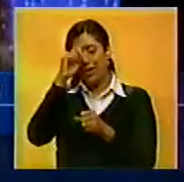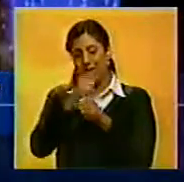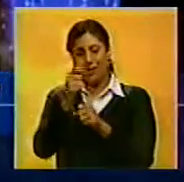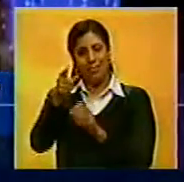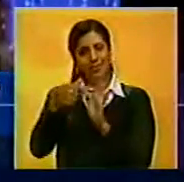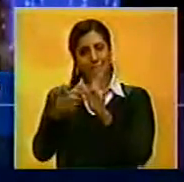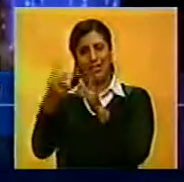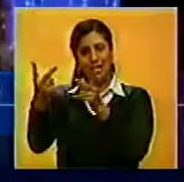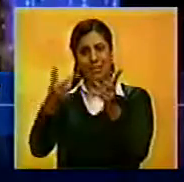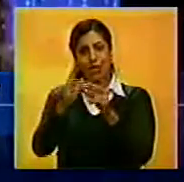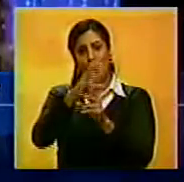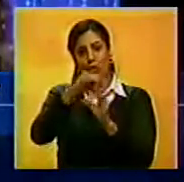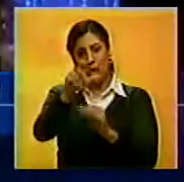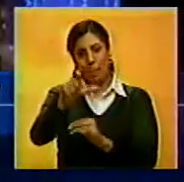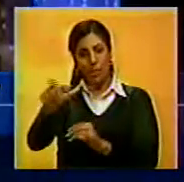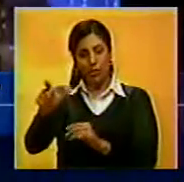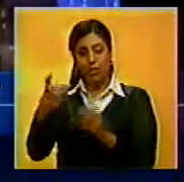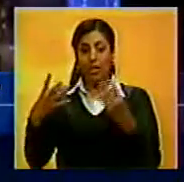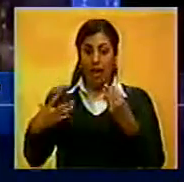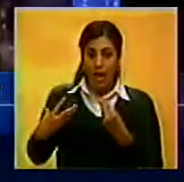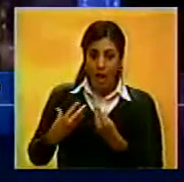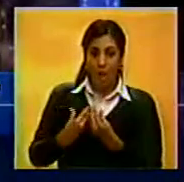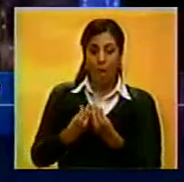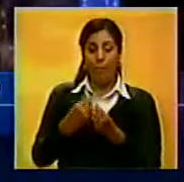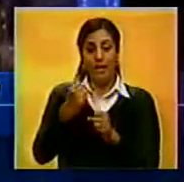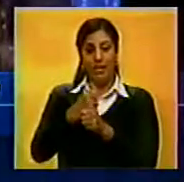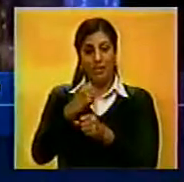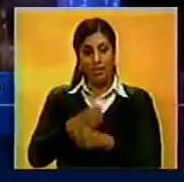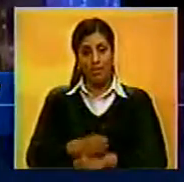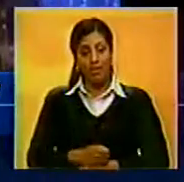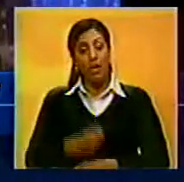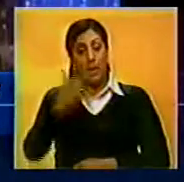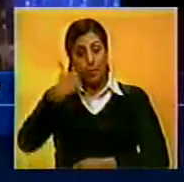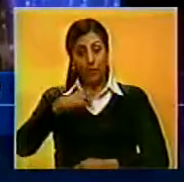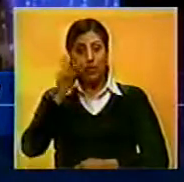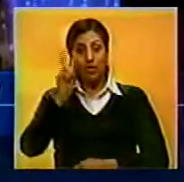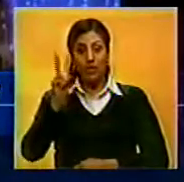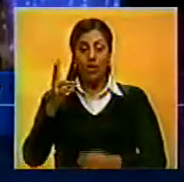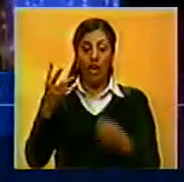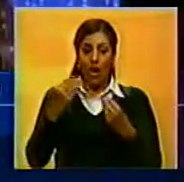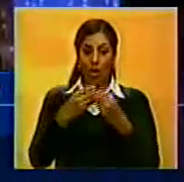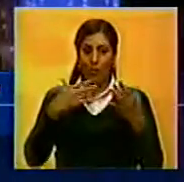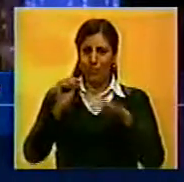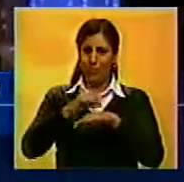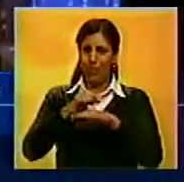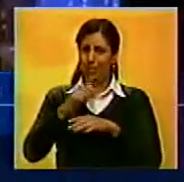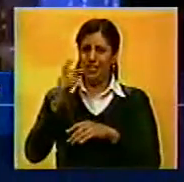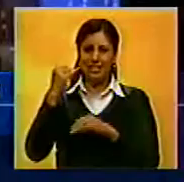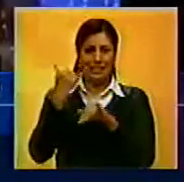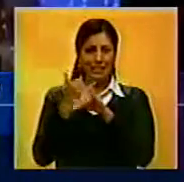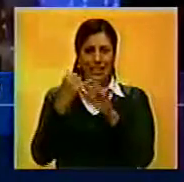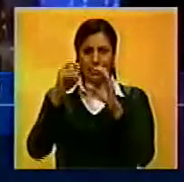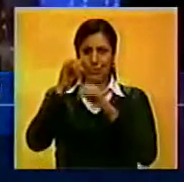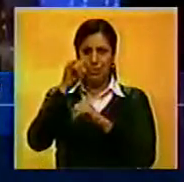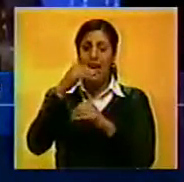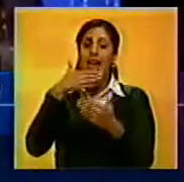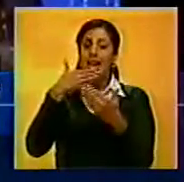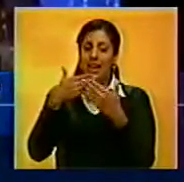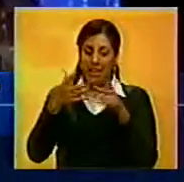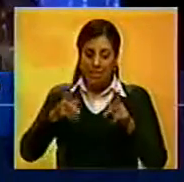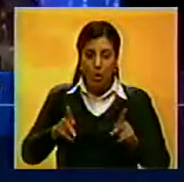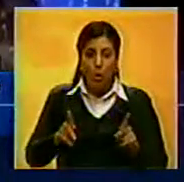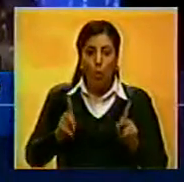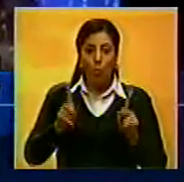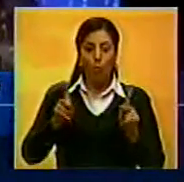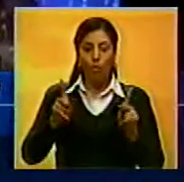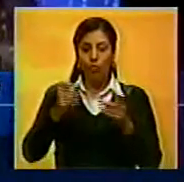e invitó al resto del reparto a acompañarlo en el escenario. El venezolano compartió el momento por sus redes sociales y agradeció la